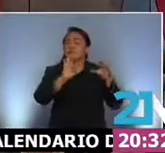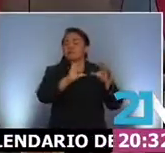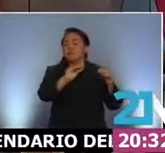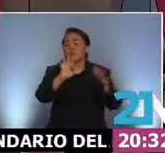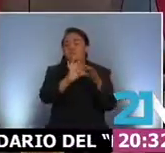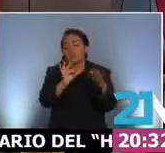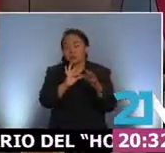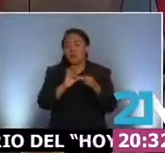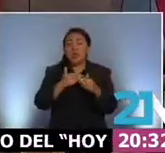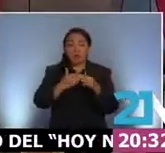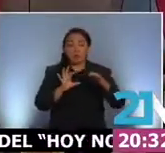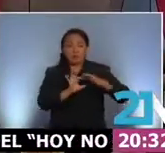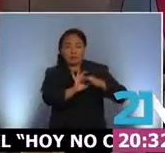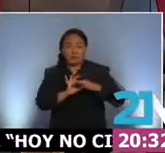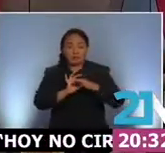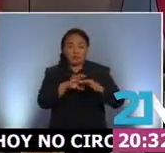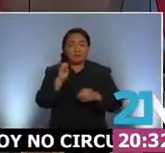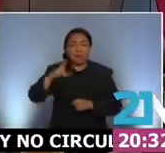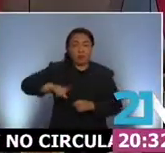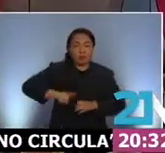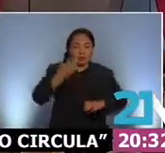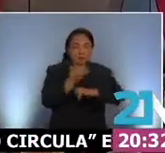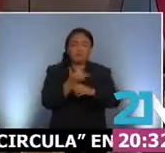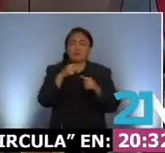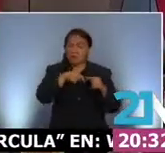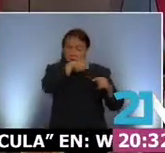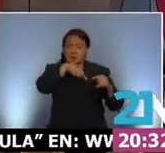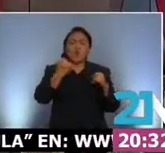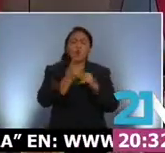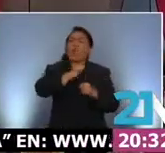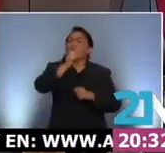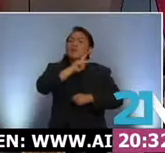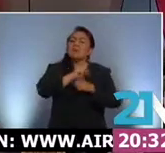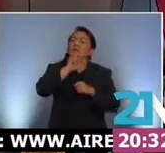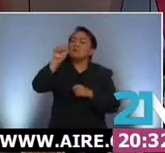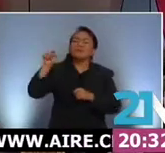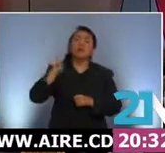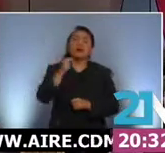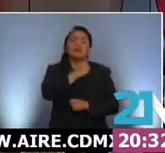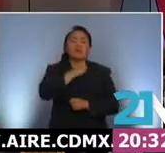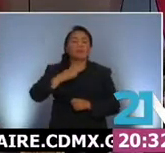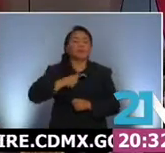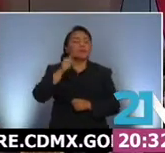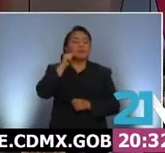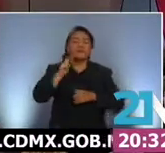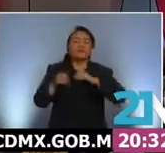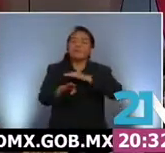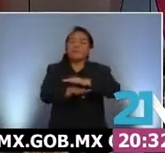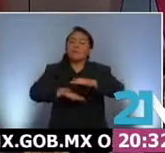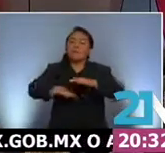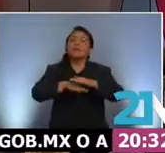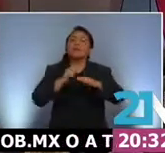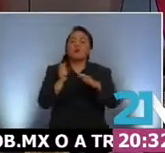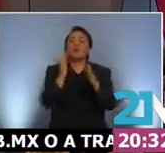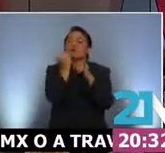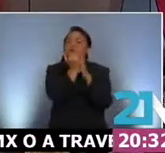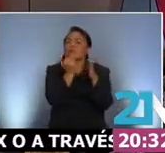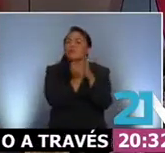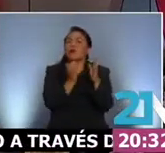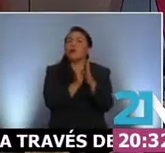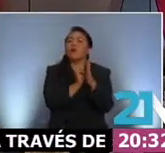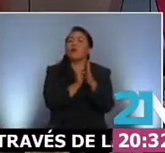nuevo gobierno de Estados Unidos, como con cualquier otra nación, se tiene que basar en principios